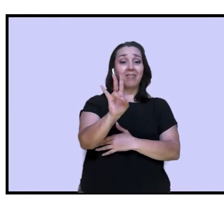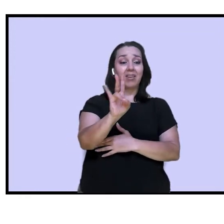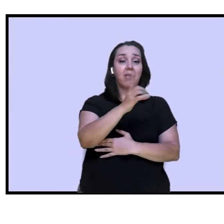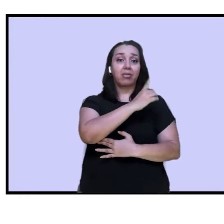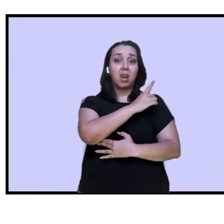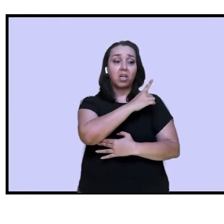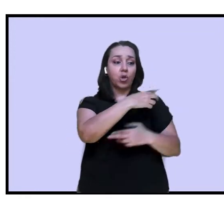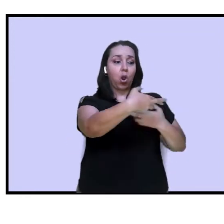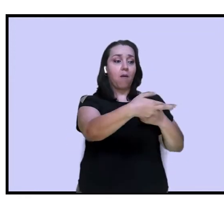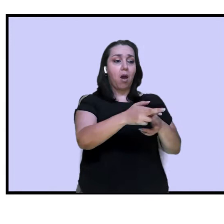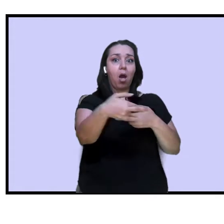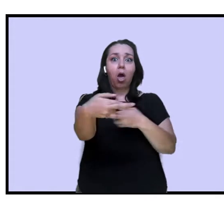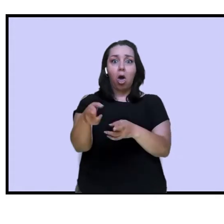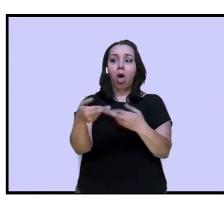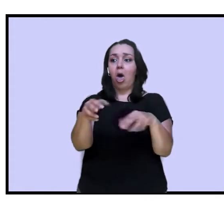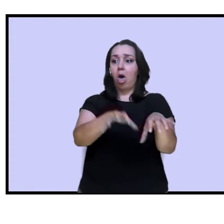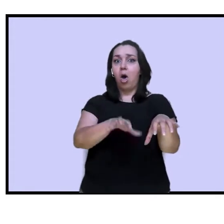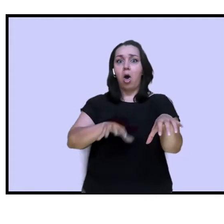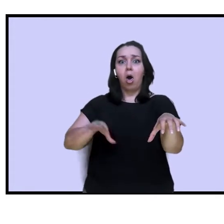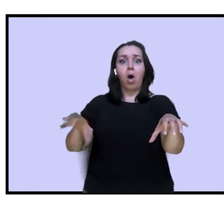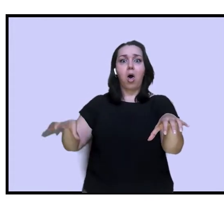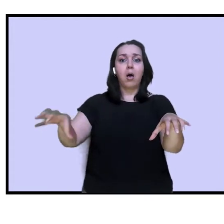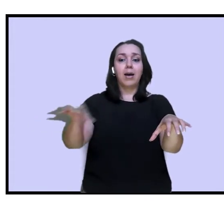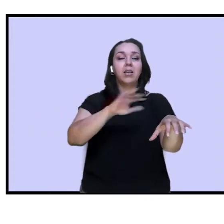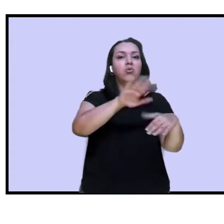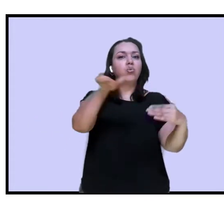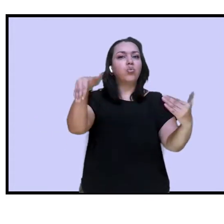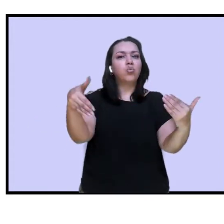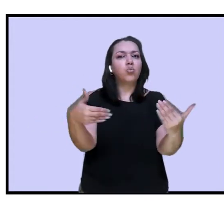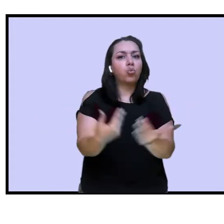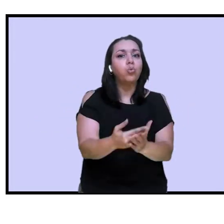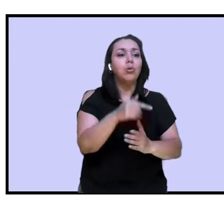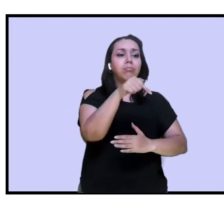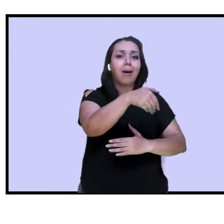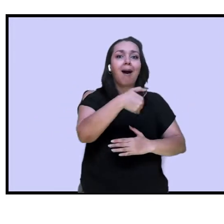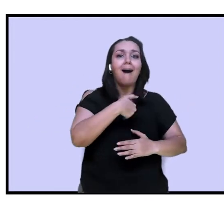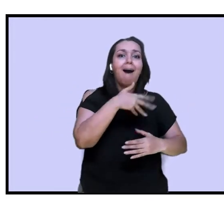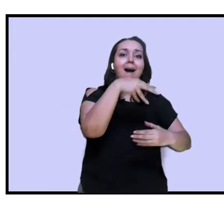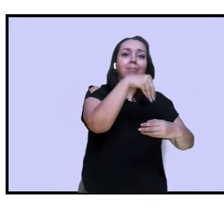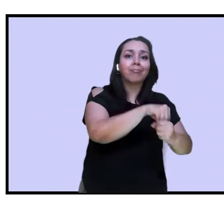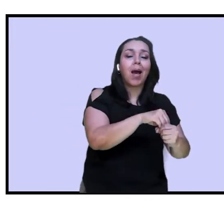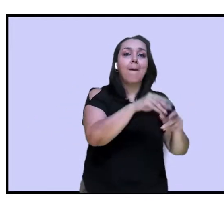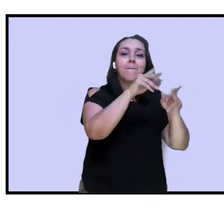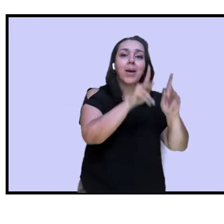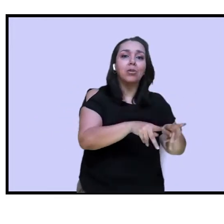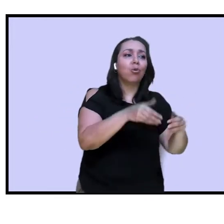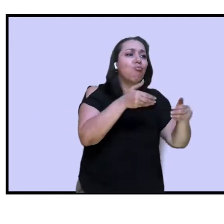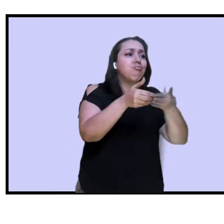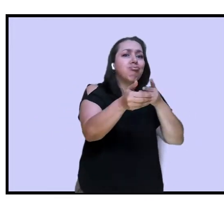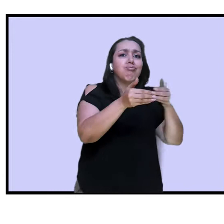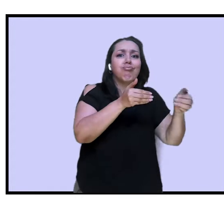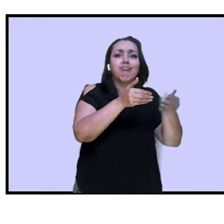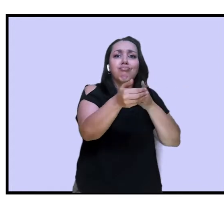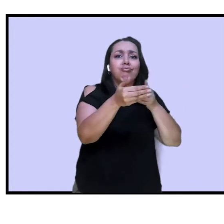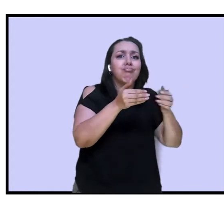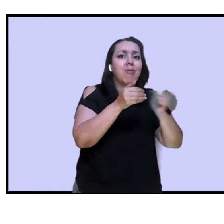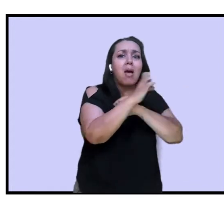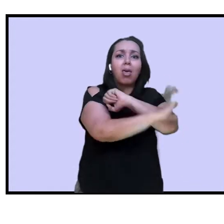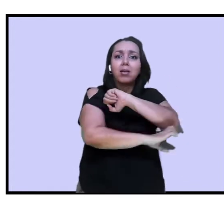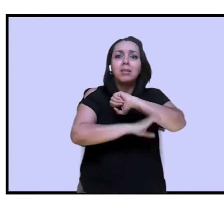direcciones regionales. En todas y cada una de ellas hay personas migrantes de cualquier